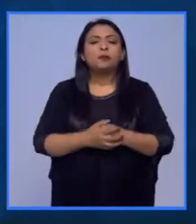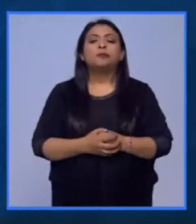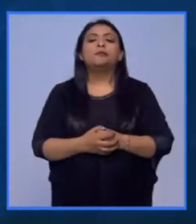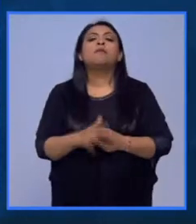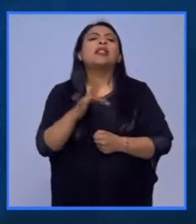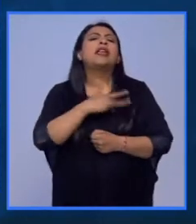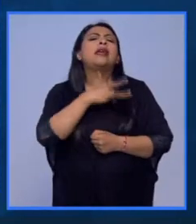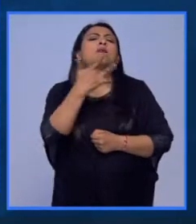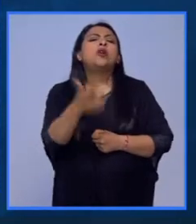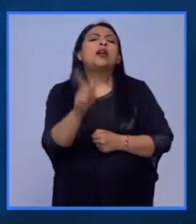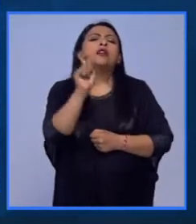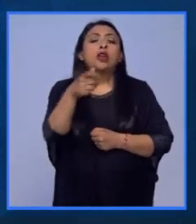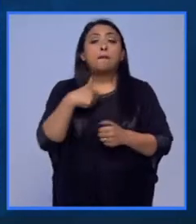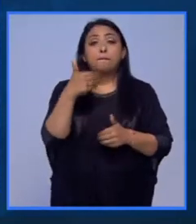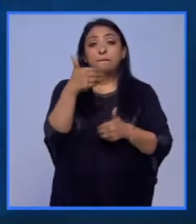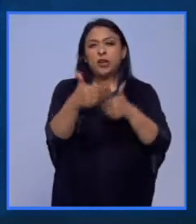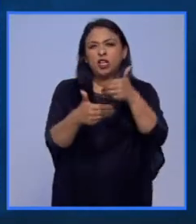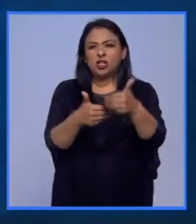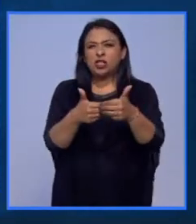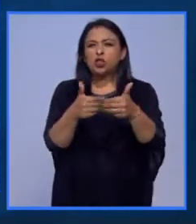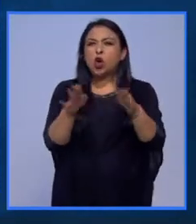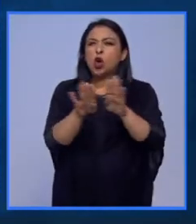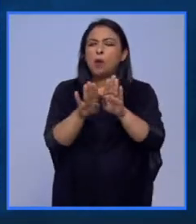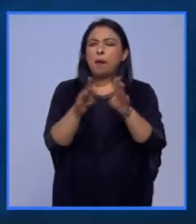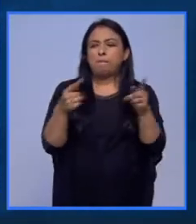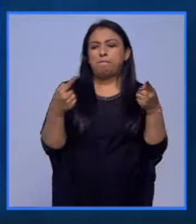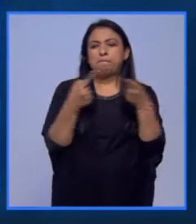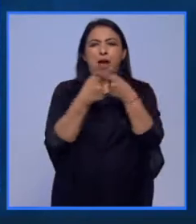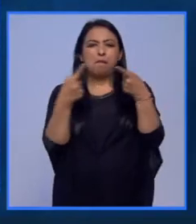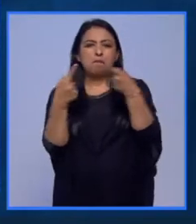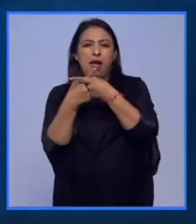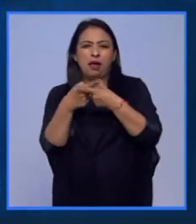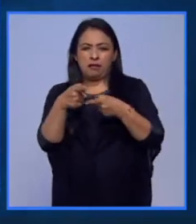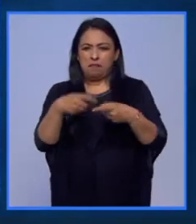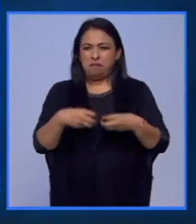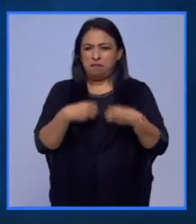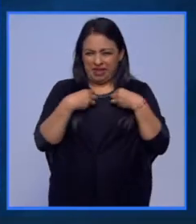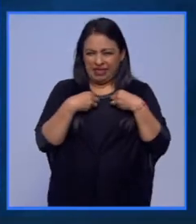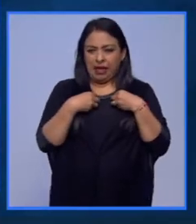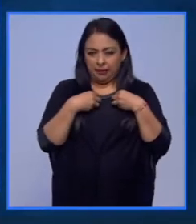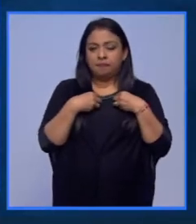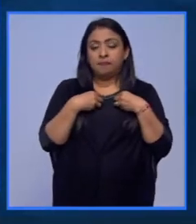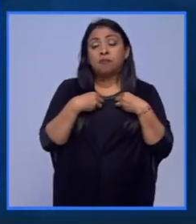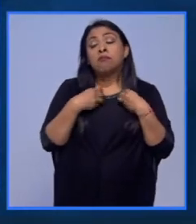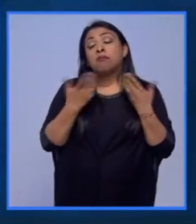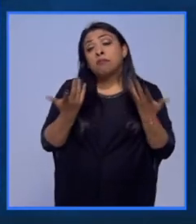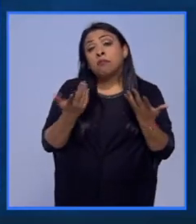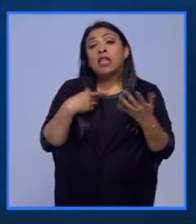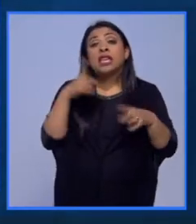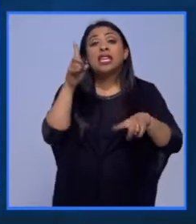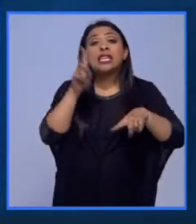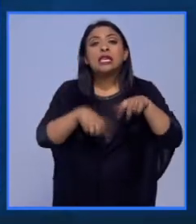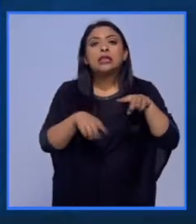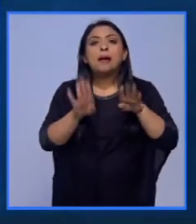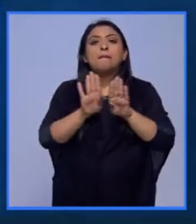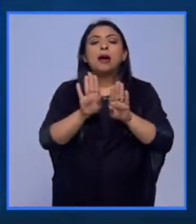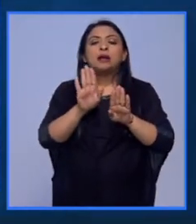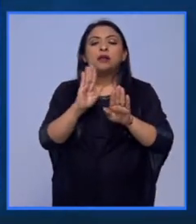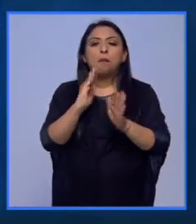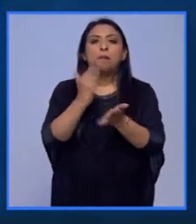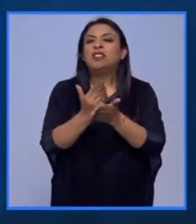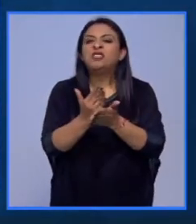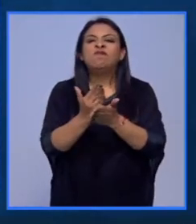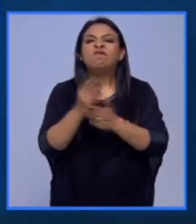Enamorarnos genera un proceso de incongruencia con muchas cosas que van en la vida y que nos quitan los frenos y